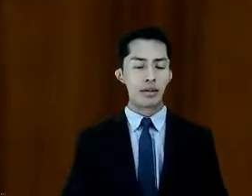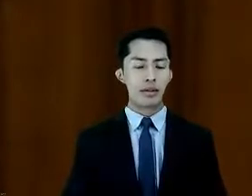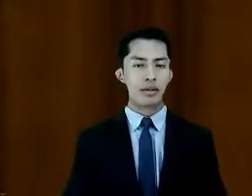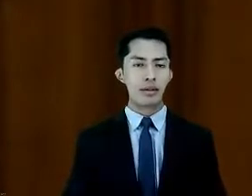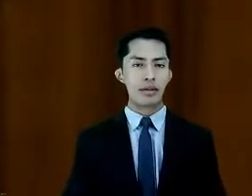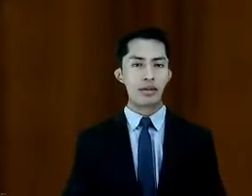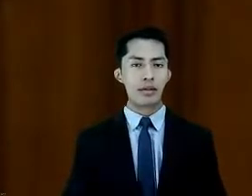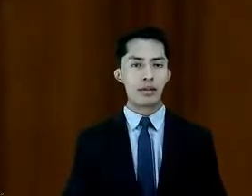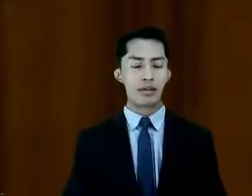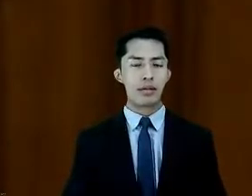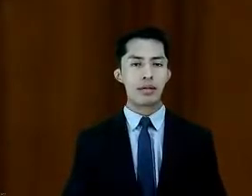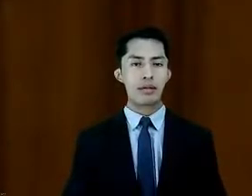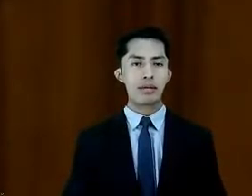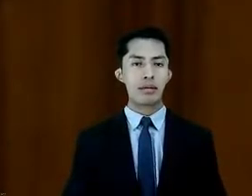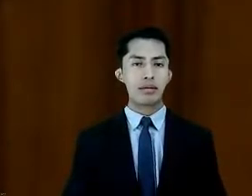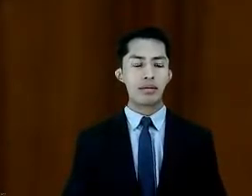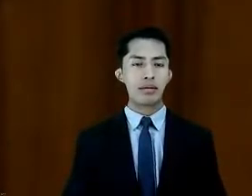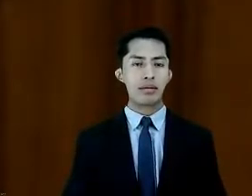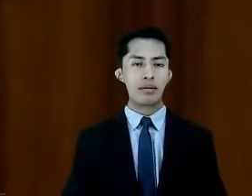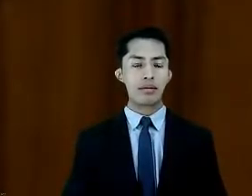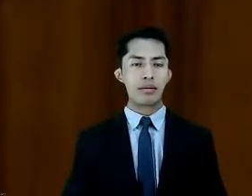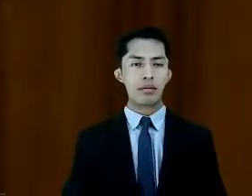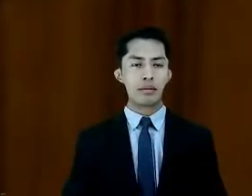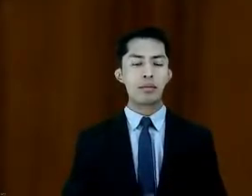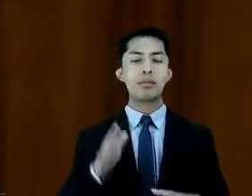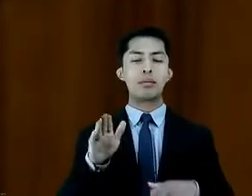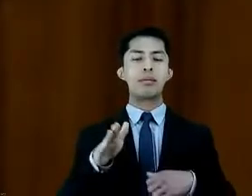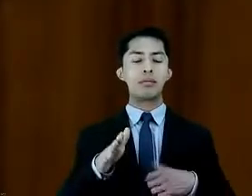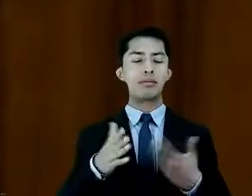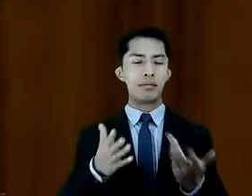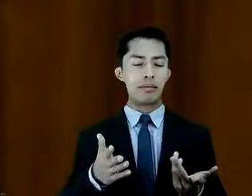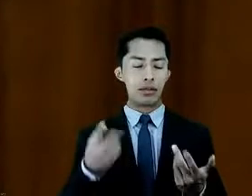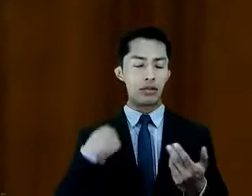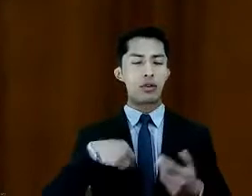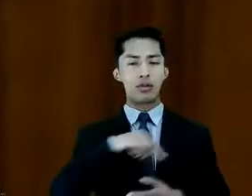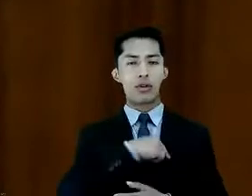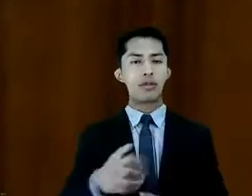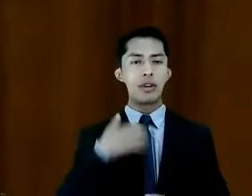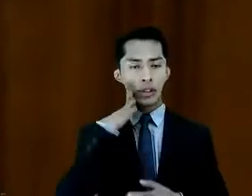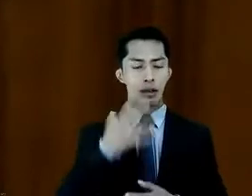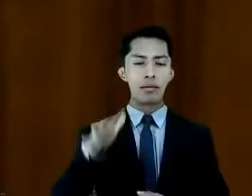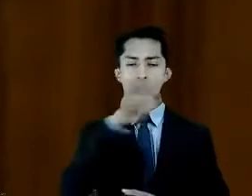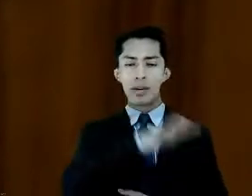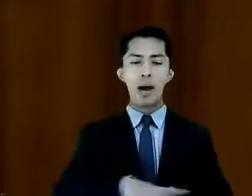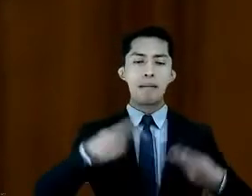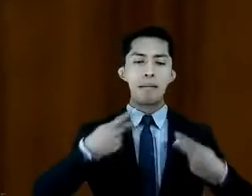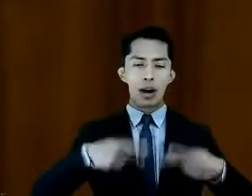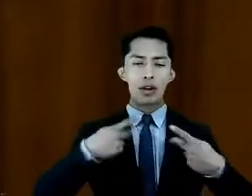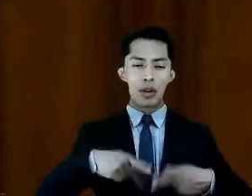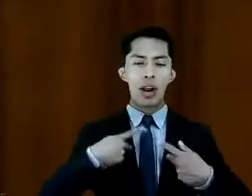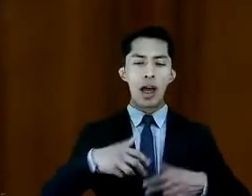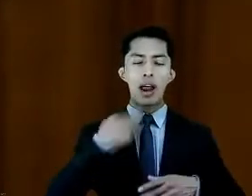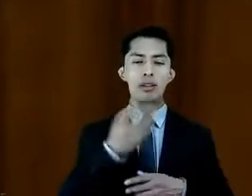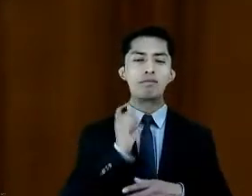en torno justamente porque nosotros queremos una sociedad más justa.